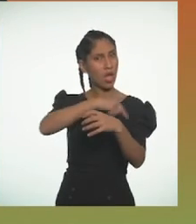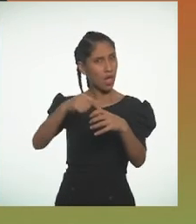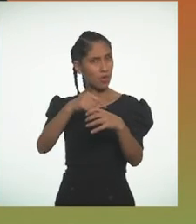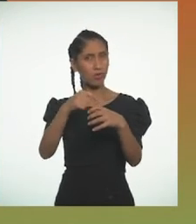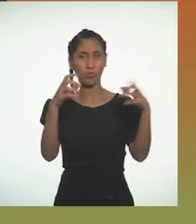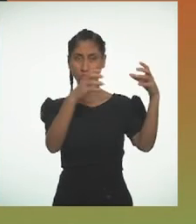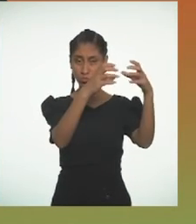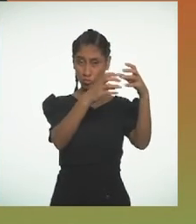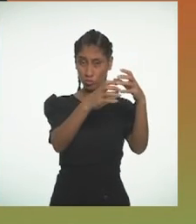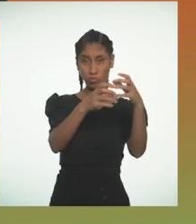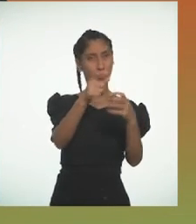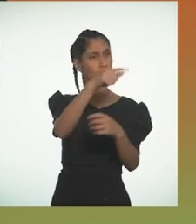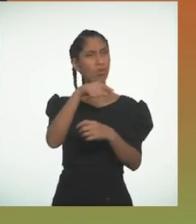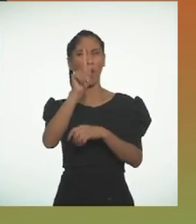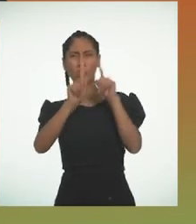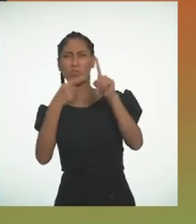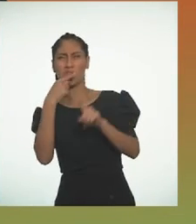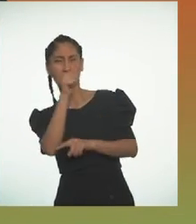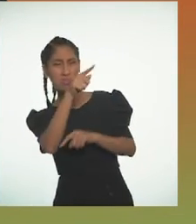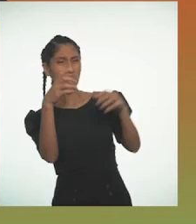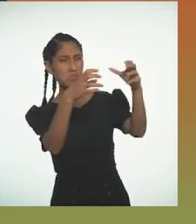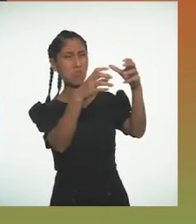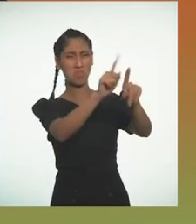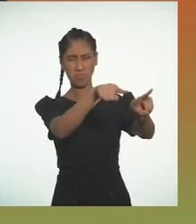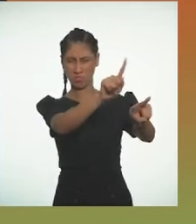hasta 1979.